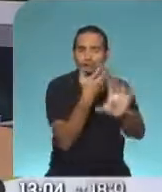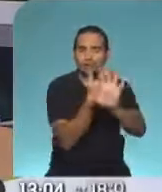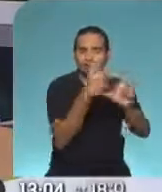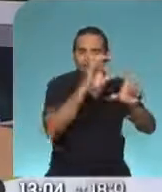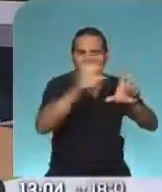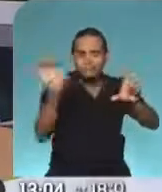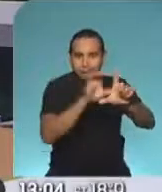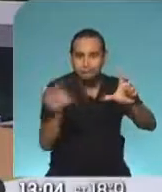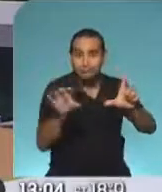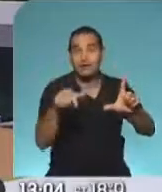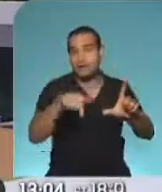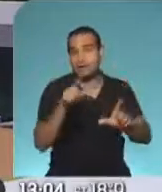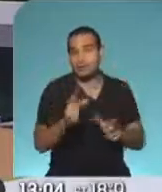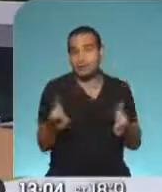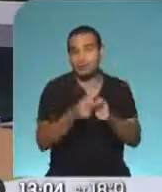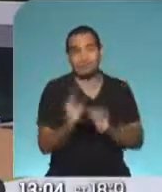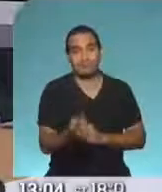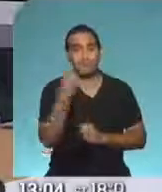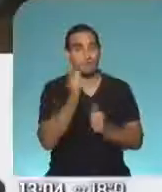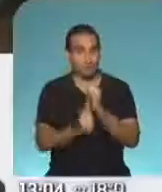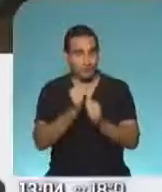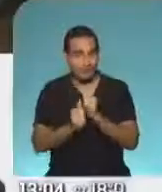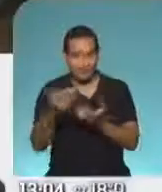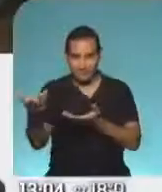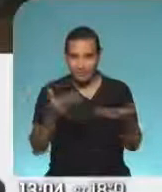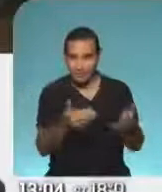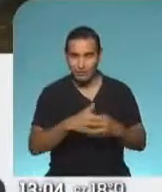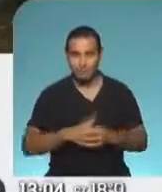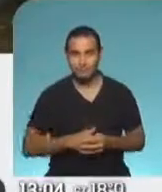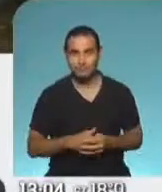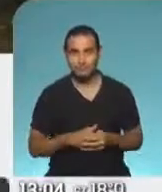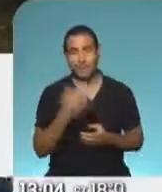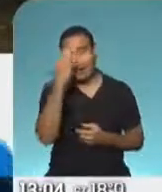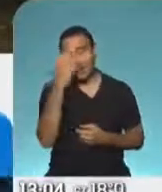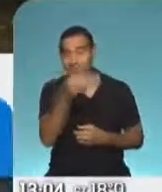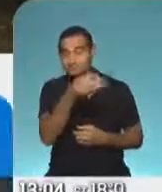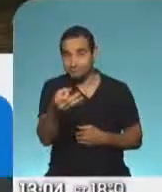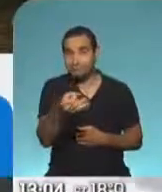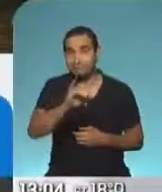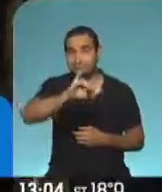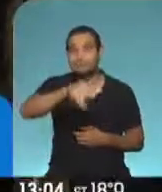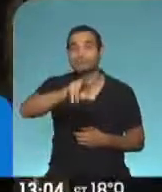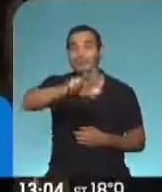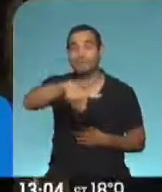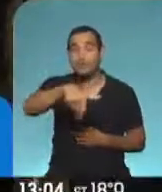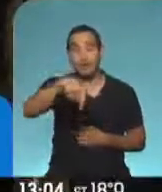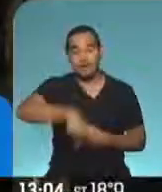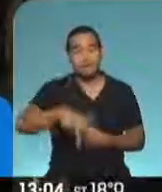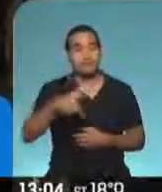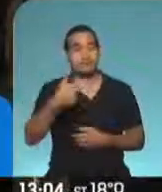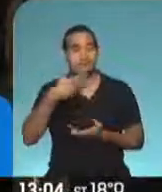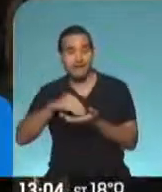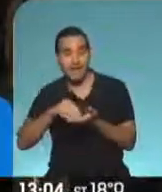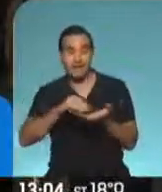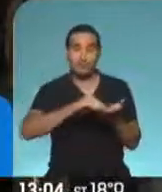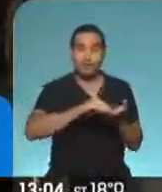LED. Bueno, sesión histórica. Fernando, ¿cómo estás? Bienvenido. Alejandro, es verdad, es así, es sesión histórica en el Senado, en la Cámara de